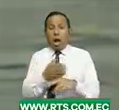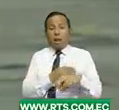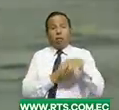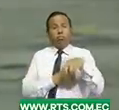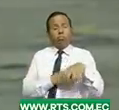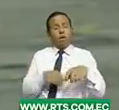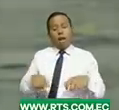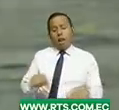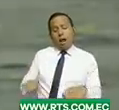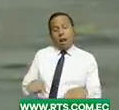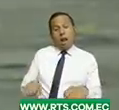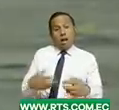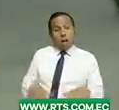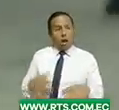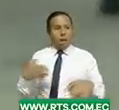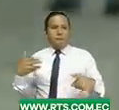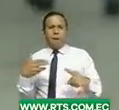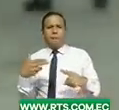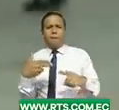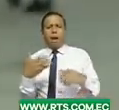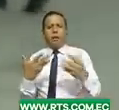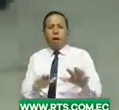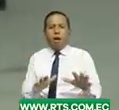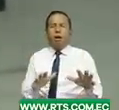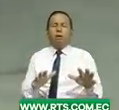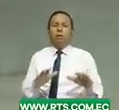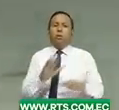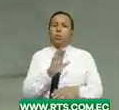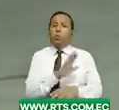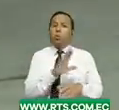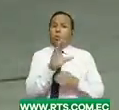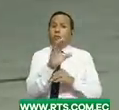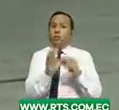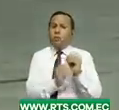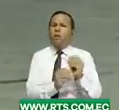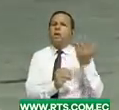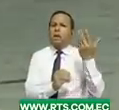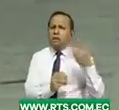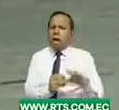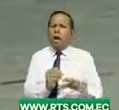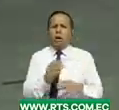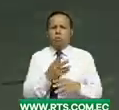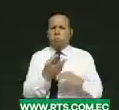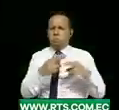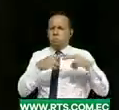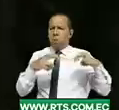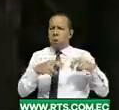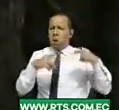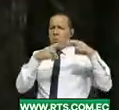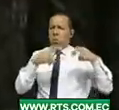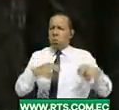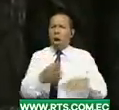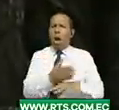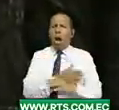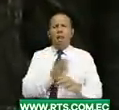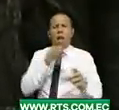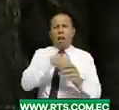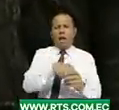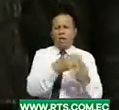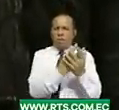su despacho se ventilaron casos delicados de asesinatos, las masacres penitenciarias,